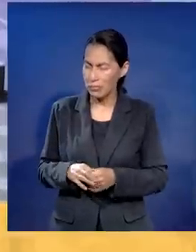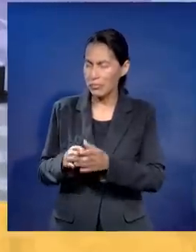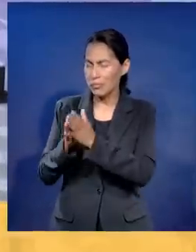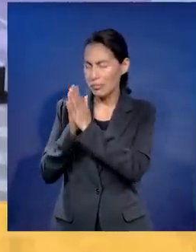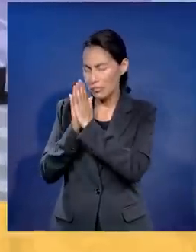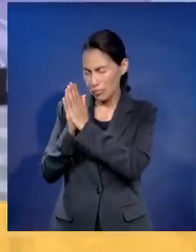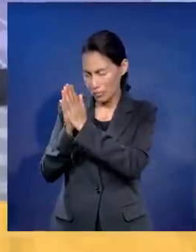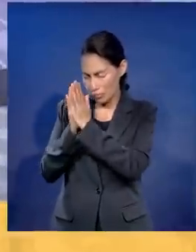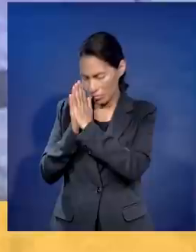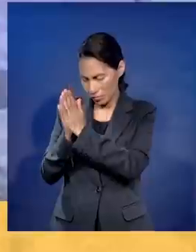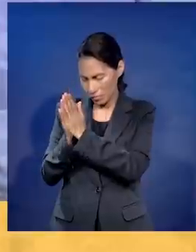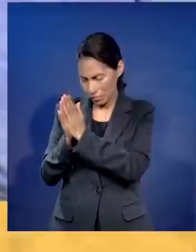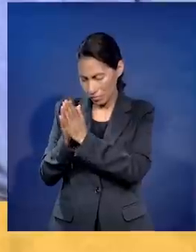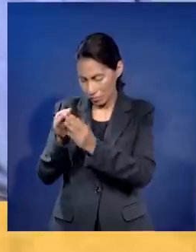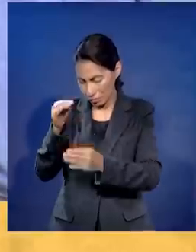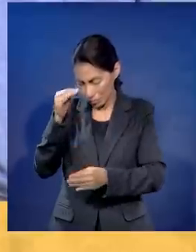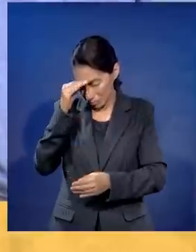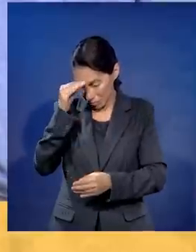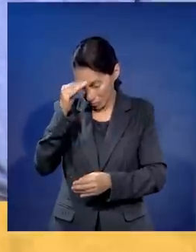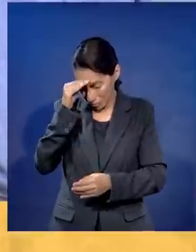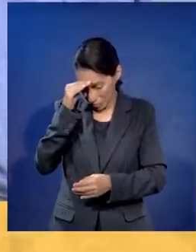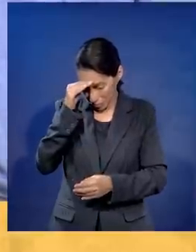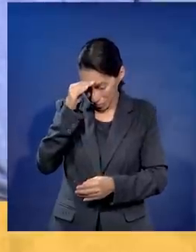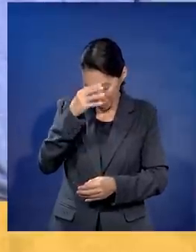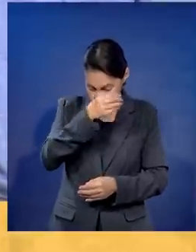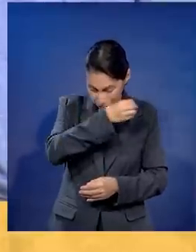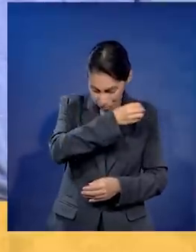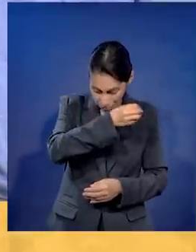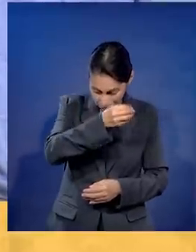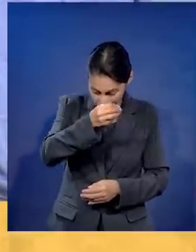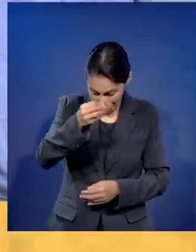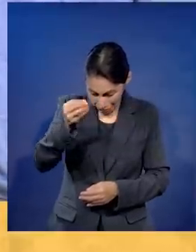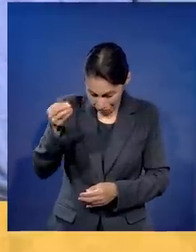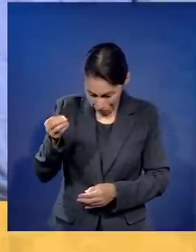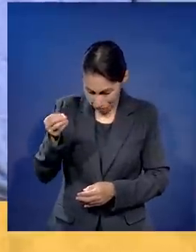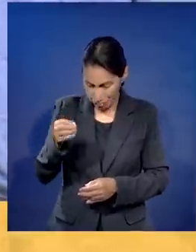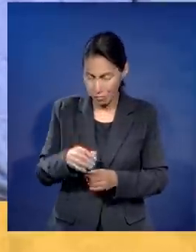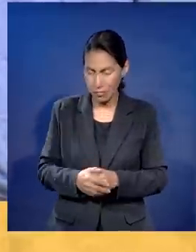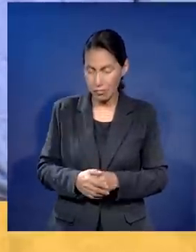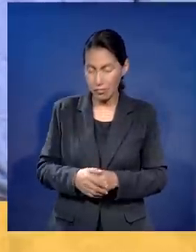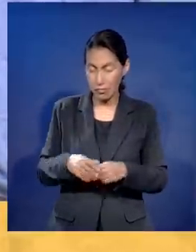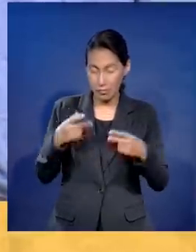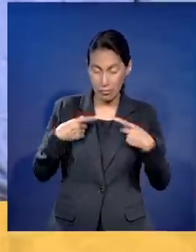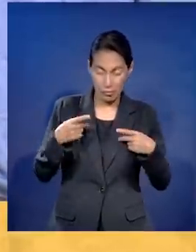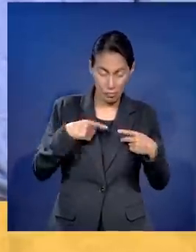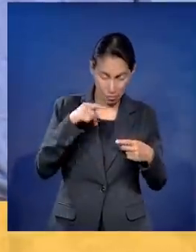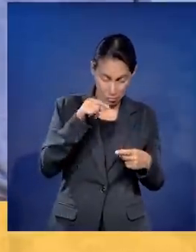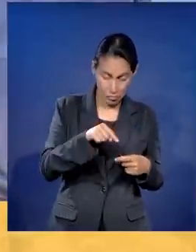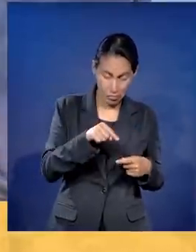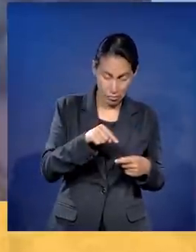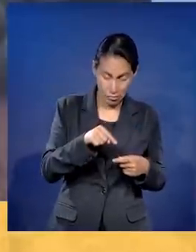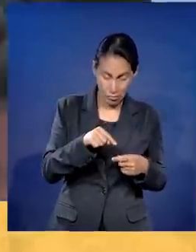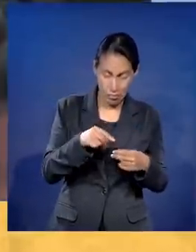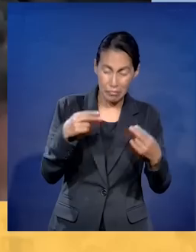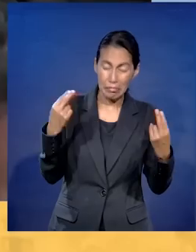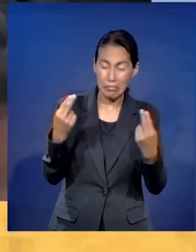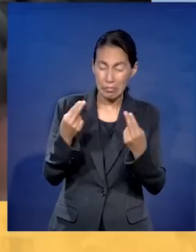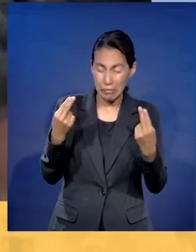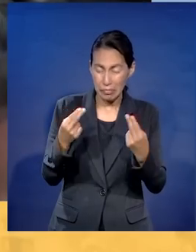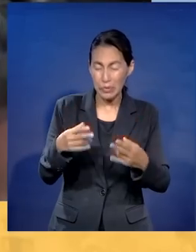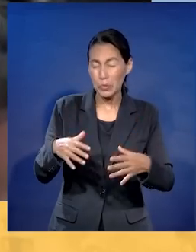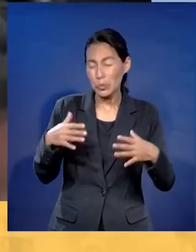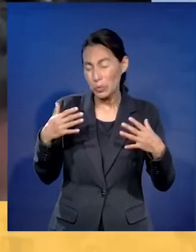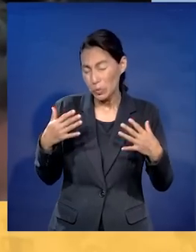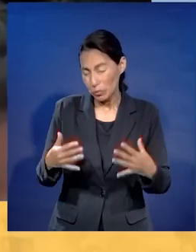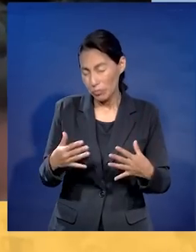en nosotros tu reino en nosotros por favor por favor ordena nuestra mente ordena nuestra mente Hay personas aquí